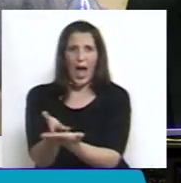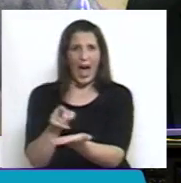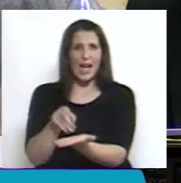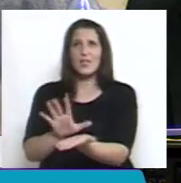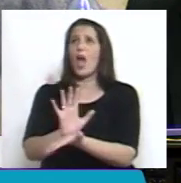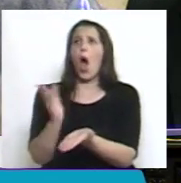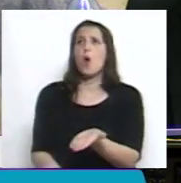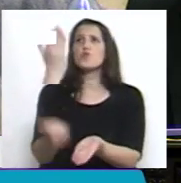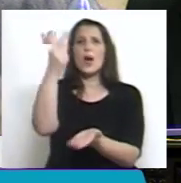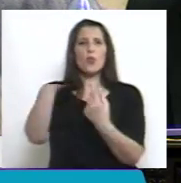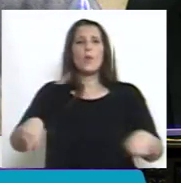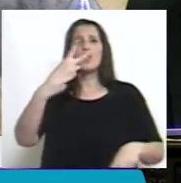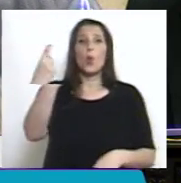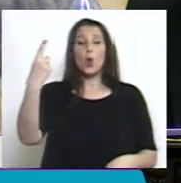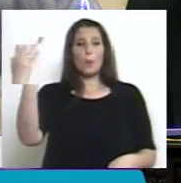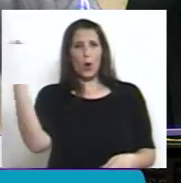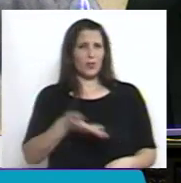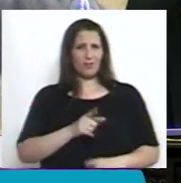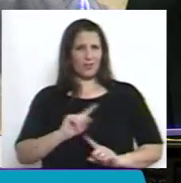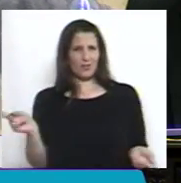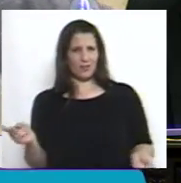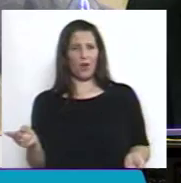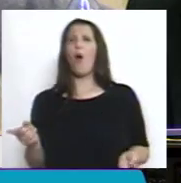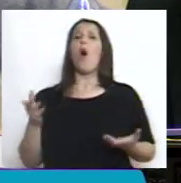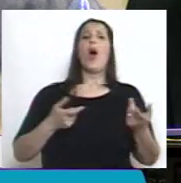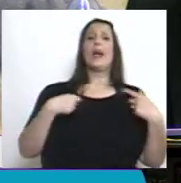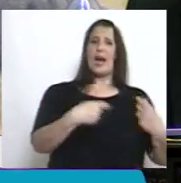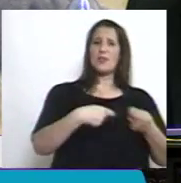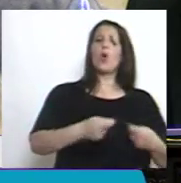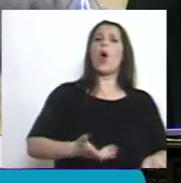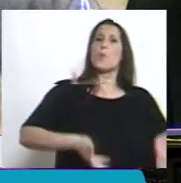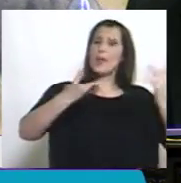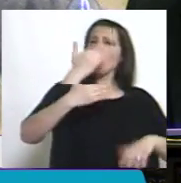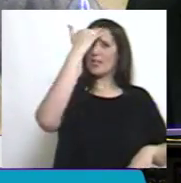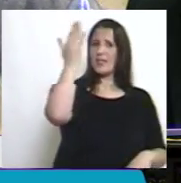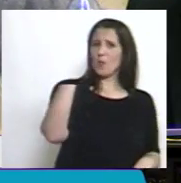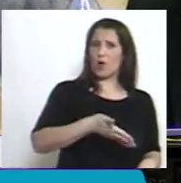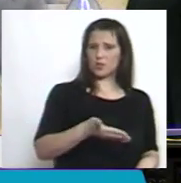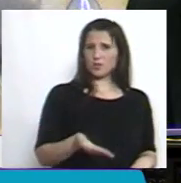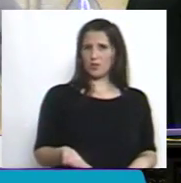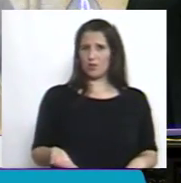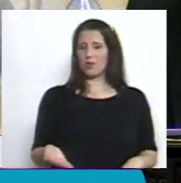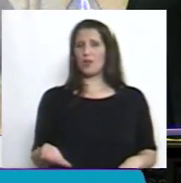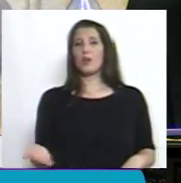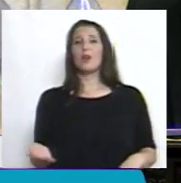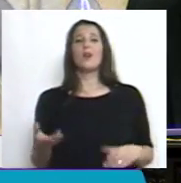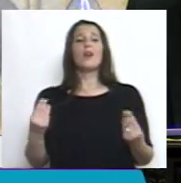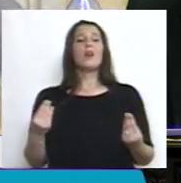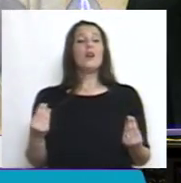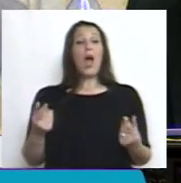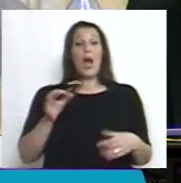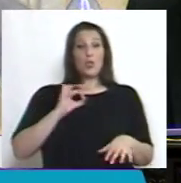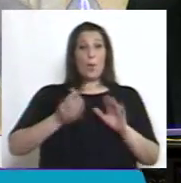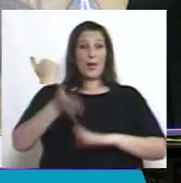aumento de los recursos del 21% y un aumento del gasto del 15%, con un déficit del 1%. El